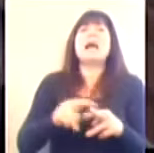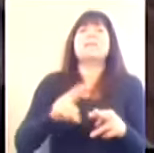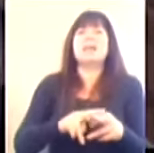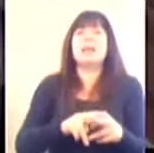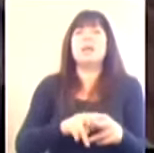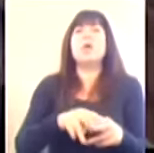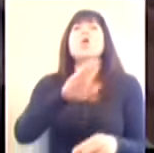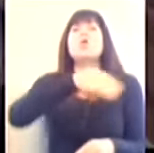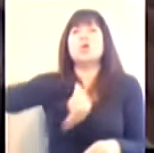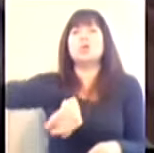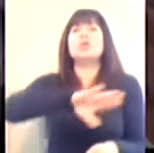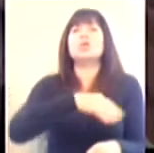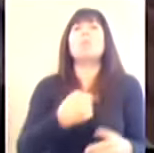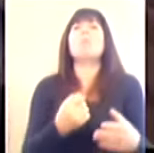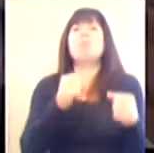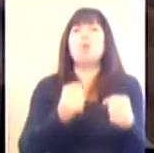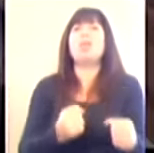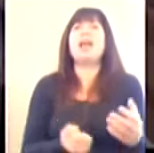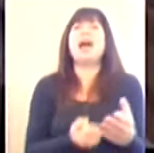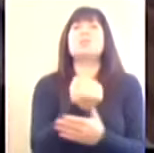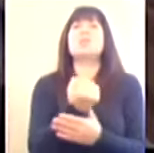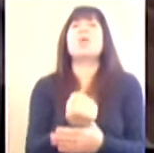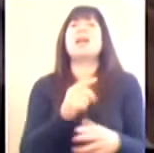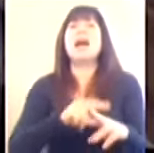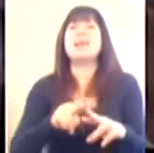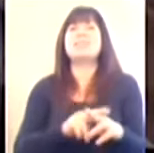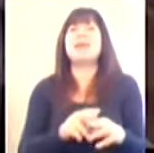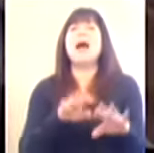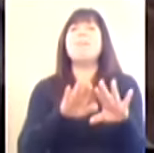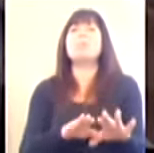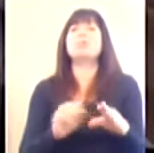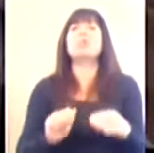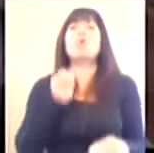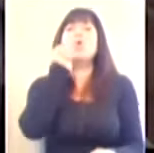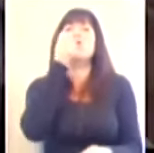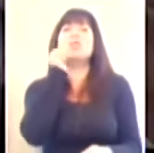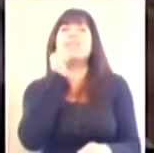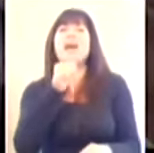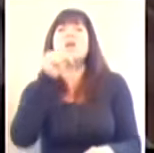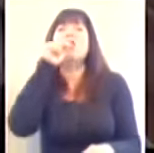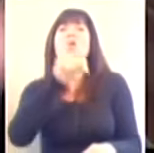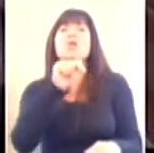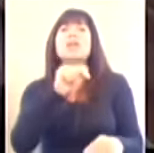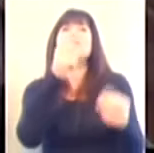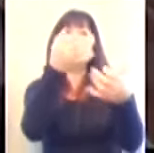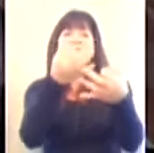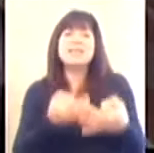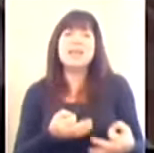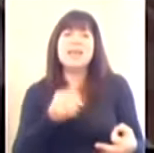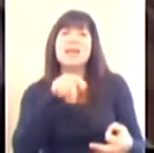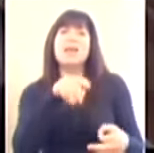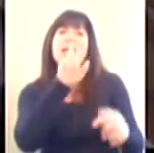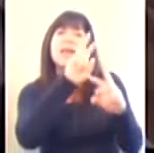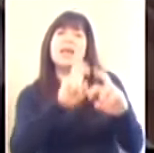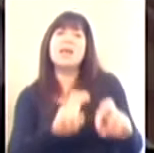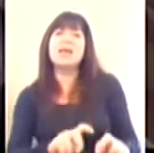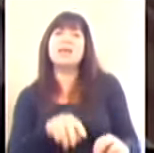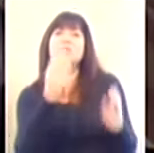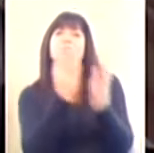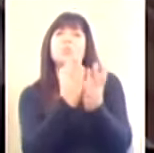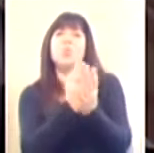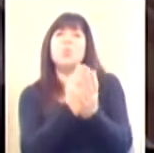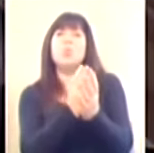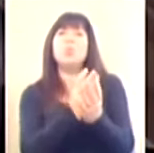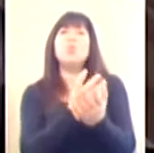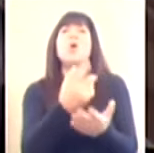esa complejidad en lo cotidiano. Entonces, ¿qué quiero decir con esto? Que aunque sabemos que son tareas